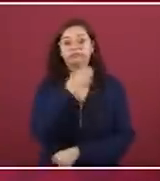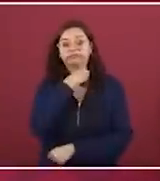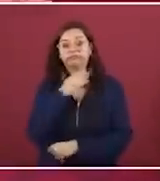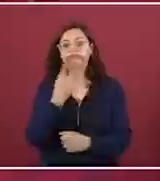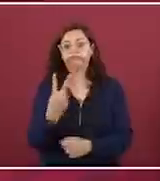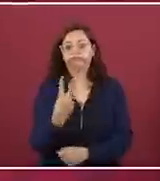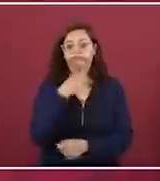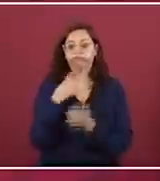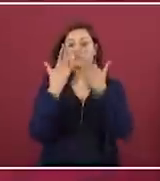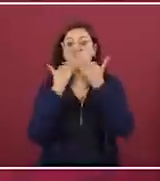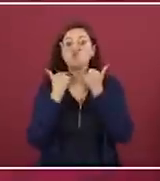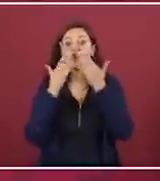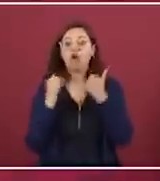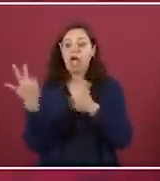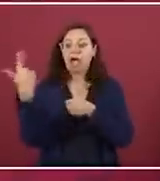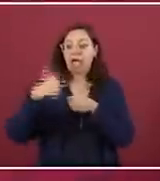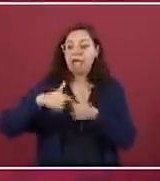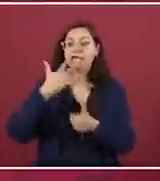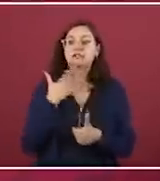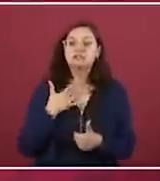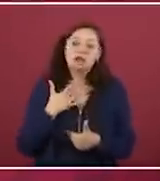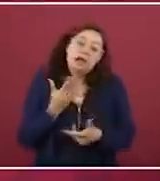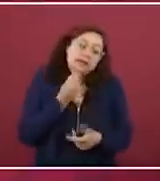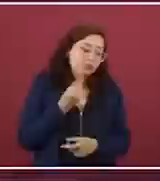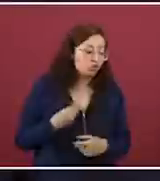pues no hubiésemos podido con el huachicol.